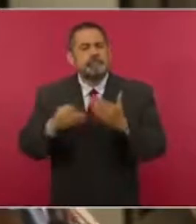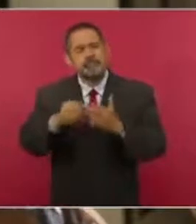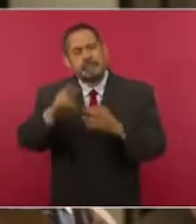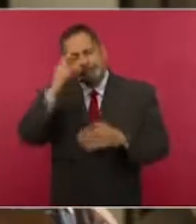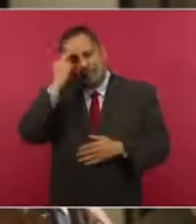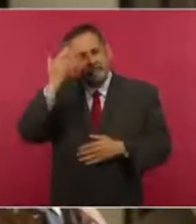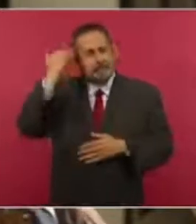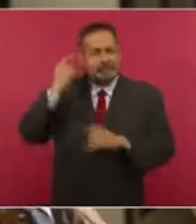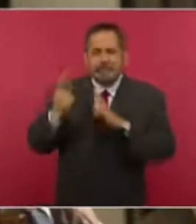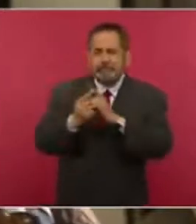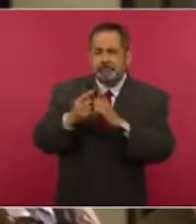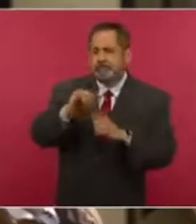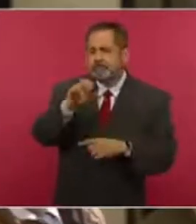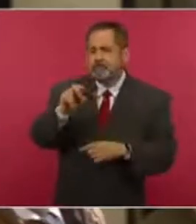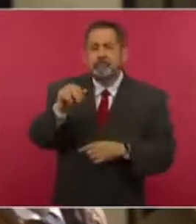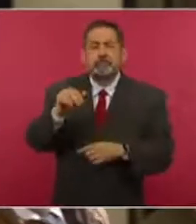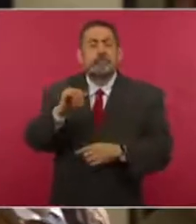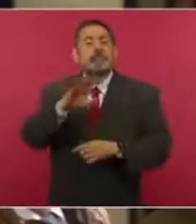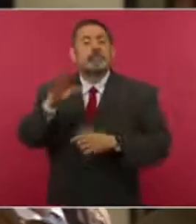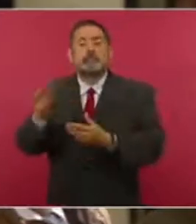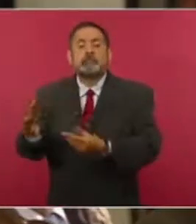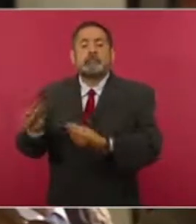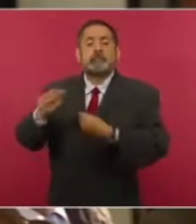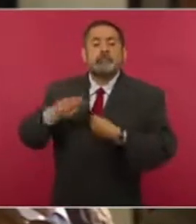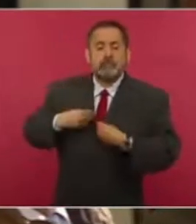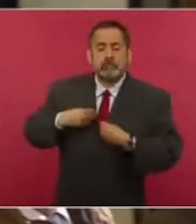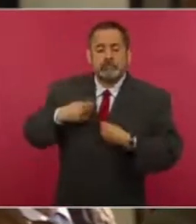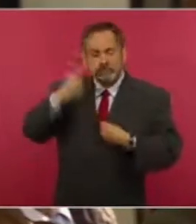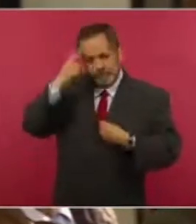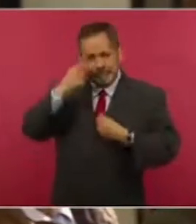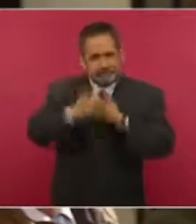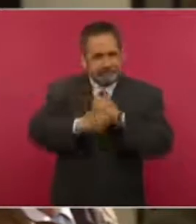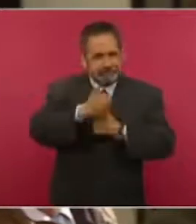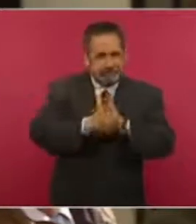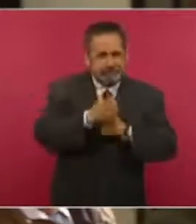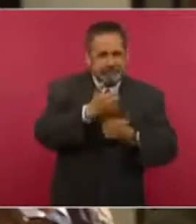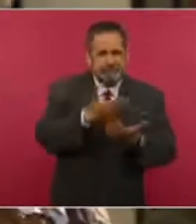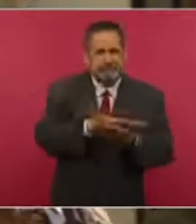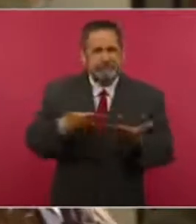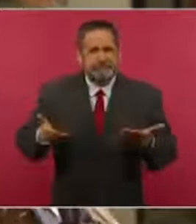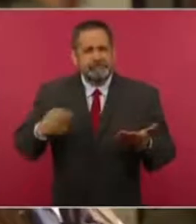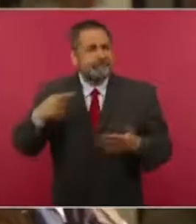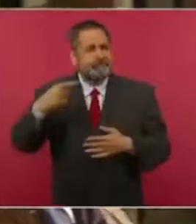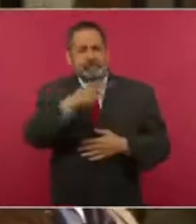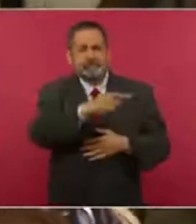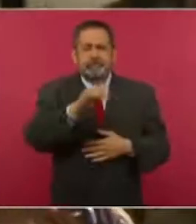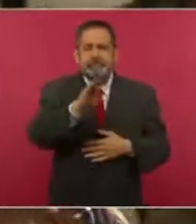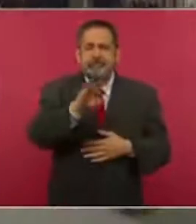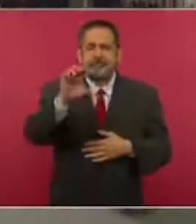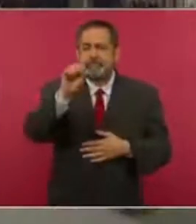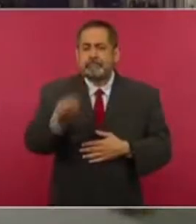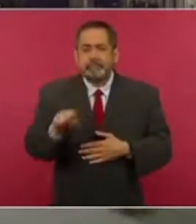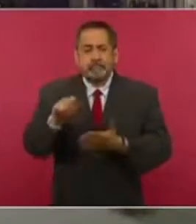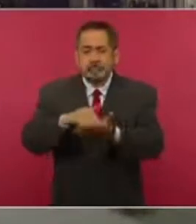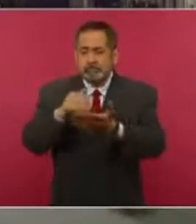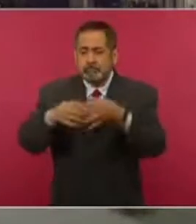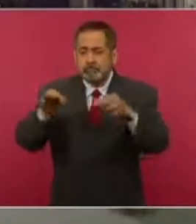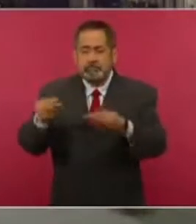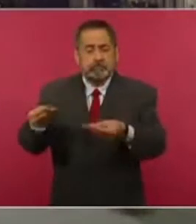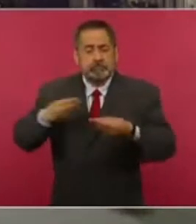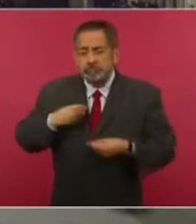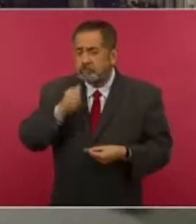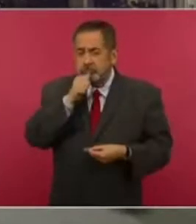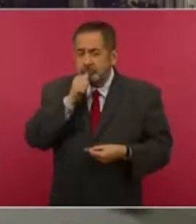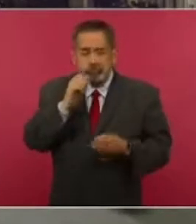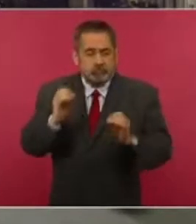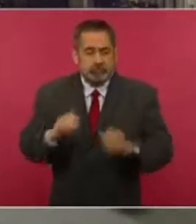con Jesús Ramírez que me iban a pasar la licitación de la nueva termoeléctrica de Baja California Sur. Sí.